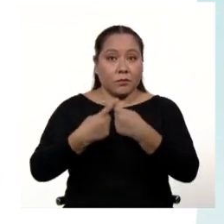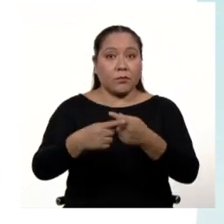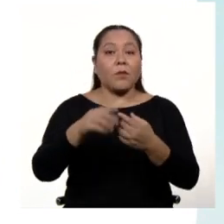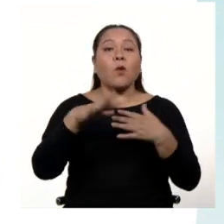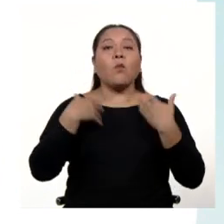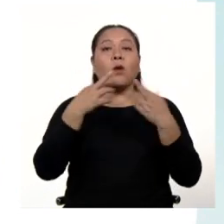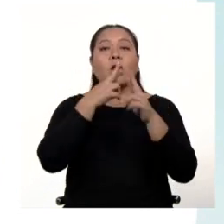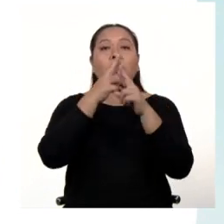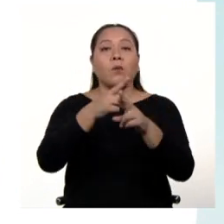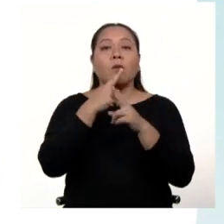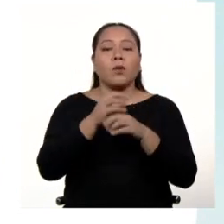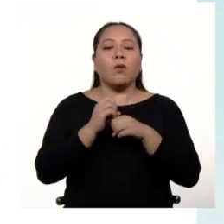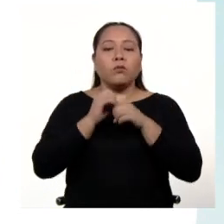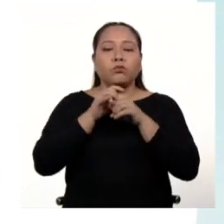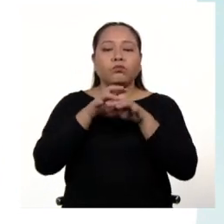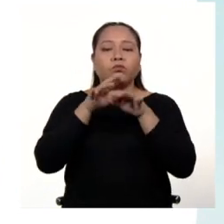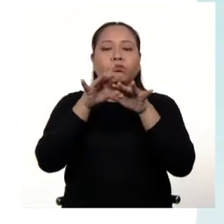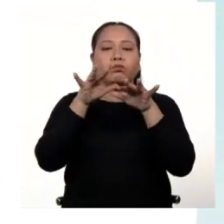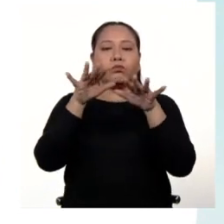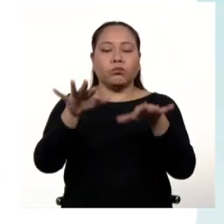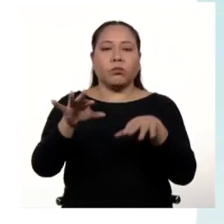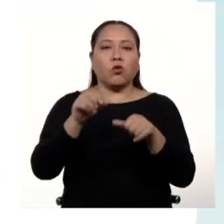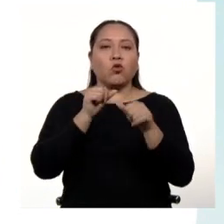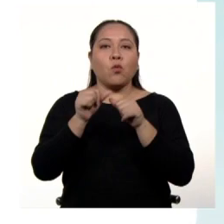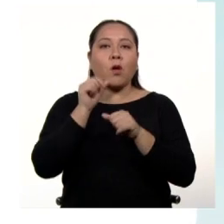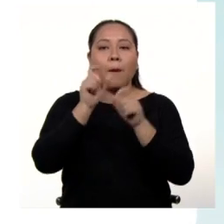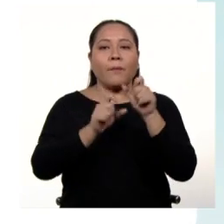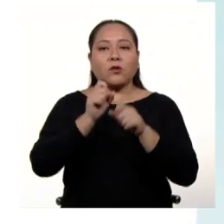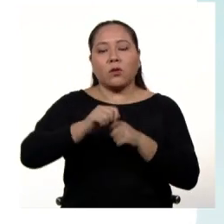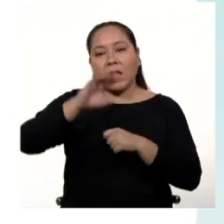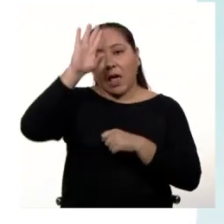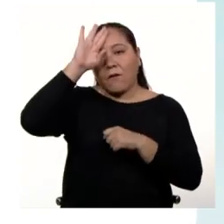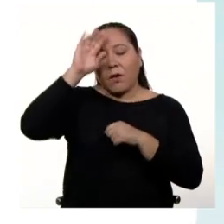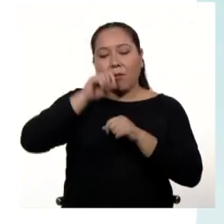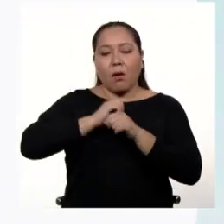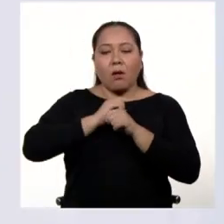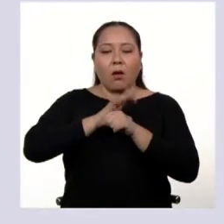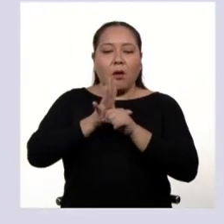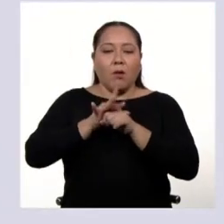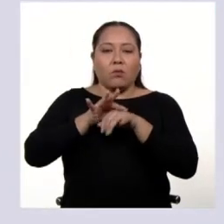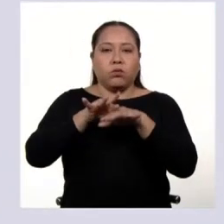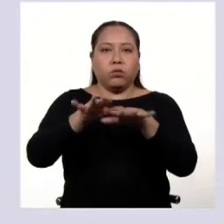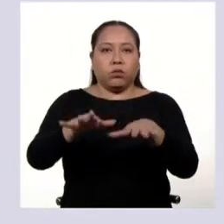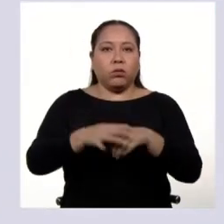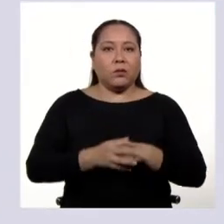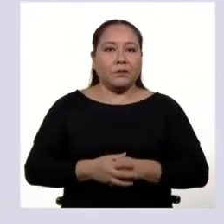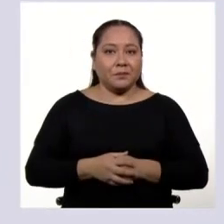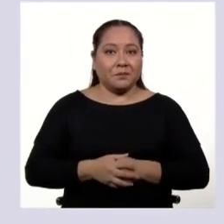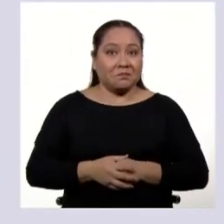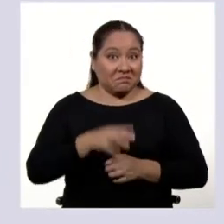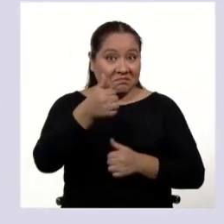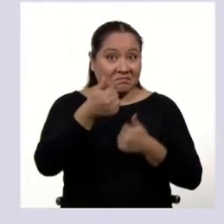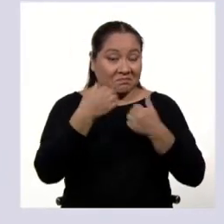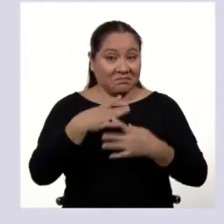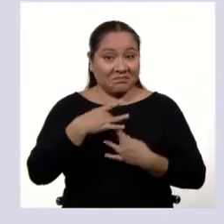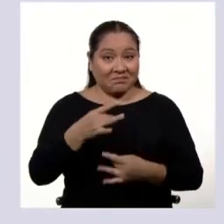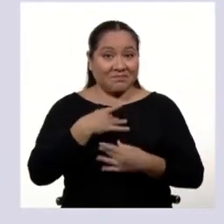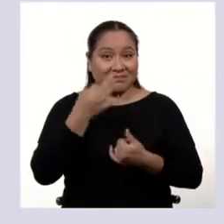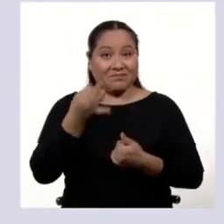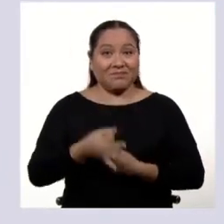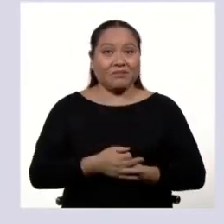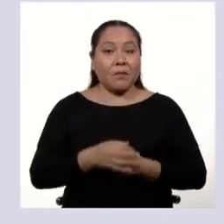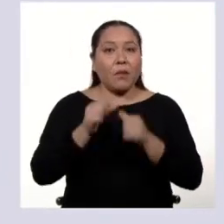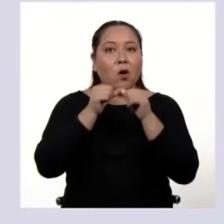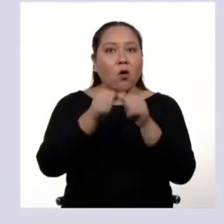relacionados con el crecimiento del número de personas infectadas por el COVID-19. ¿Qué tal? Súper interesante, ¿verdad? Bueno,